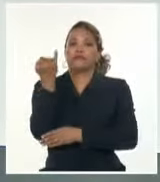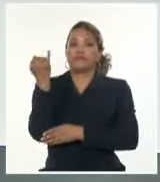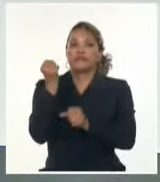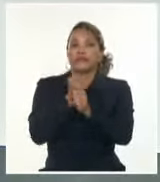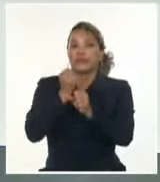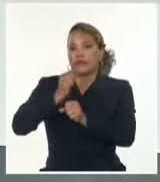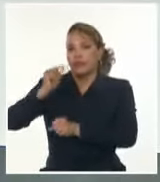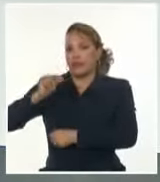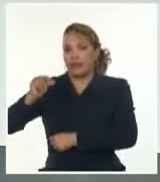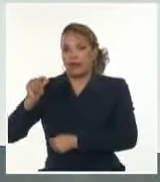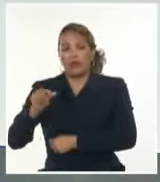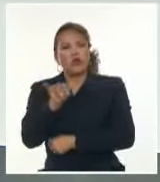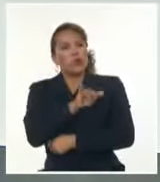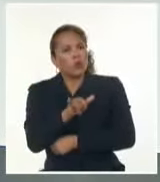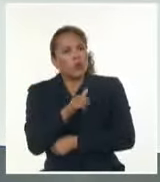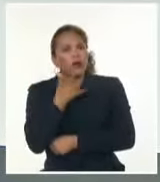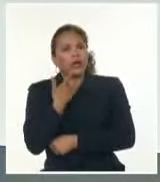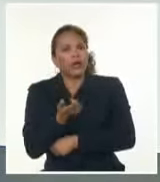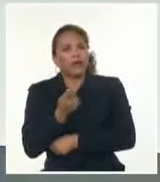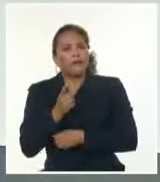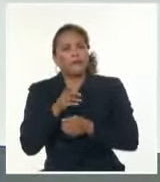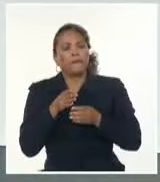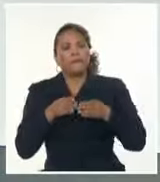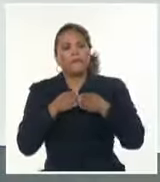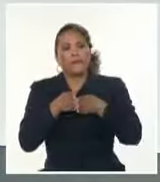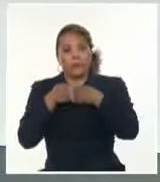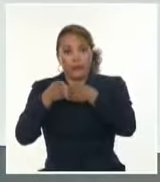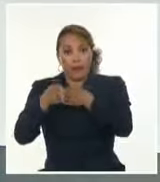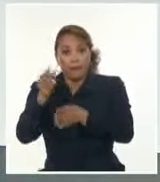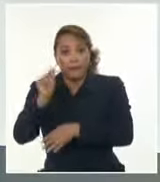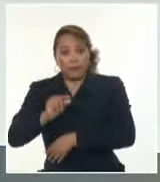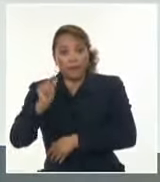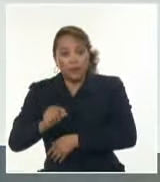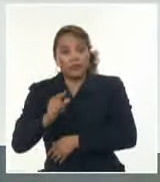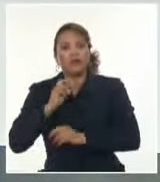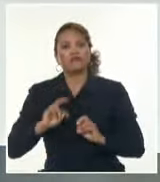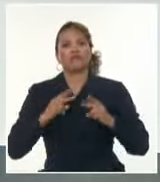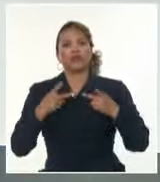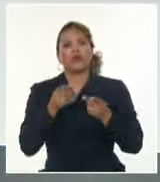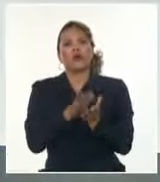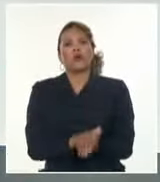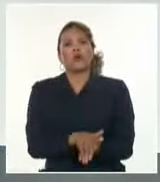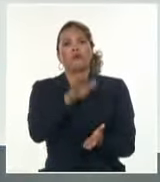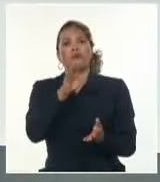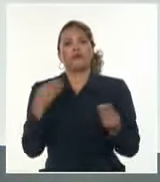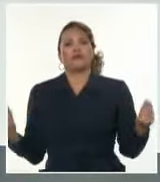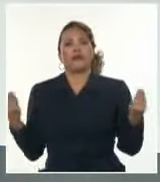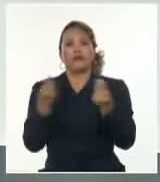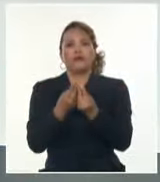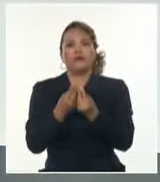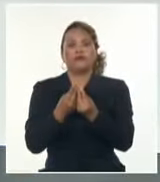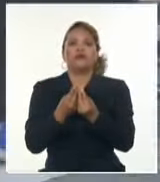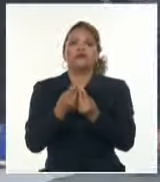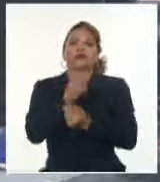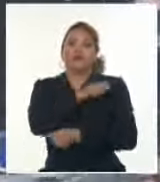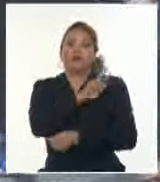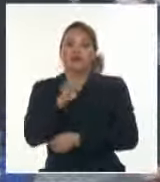Trabajadores. También los granmenses y tuneros ratificaron en esta jornada el compromiso y la unidad con nuestra revolución.